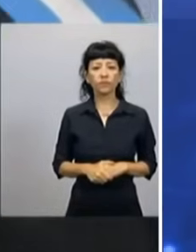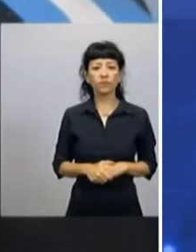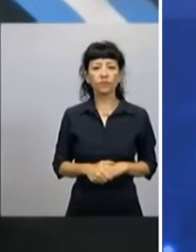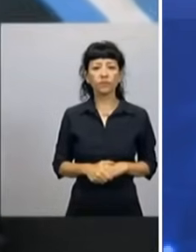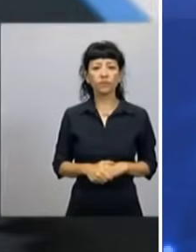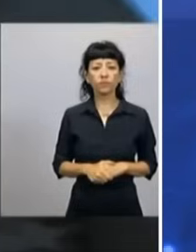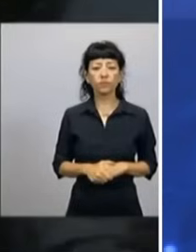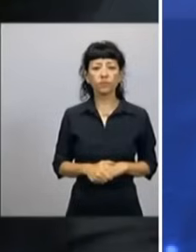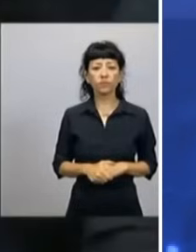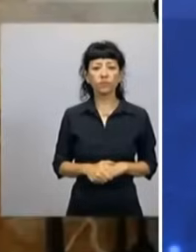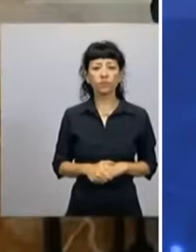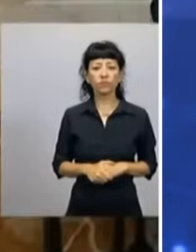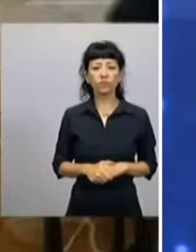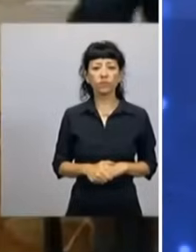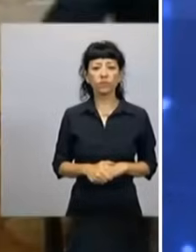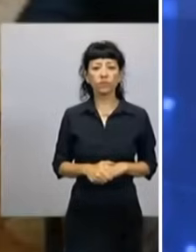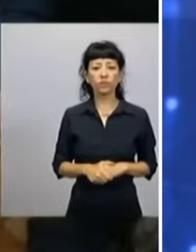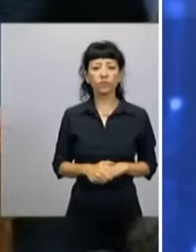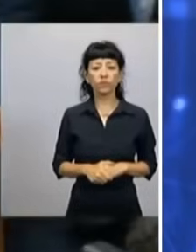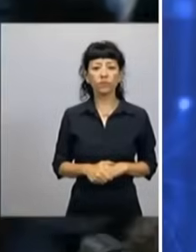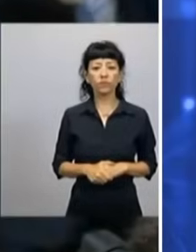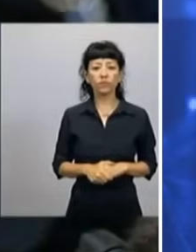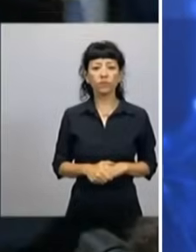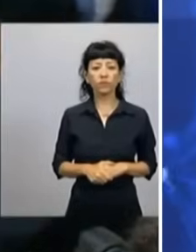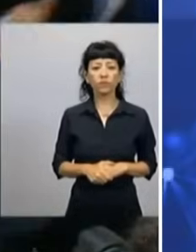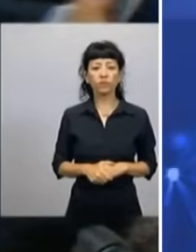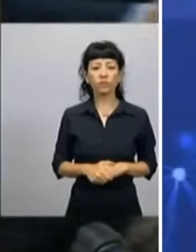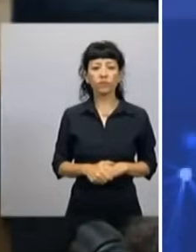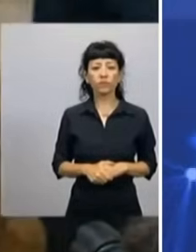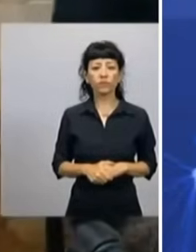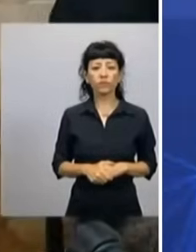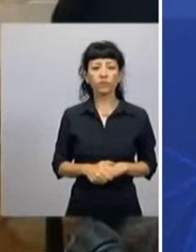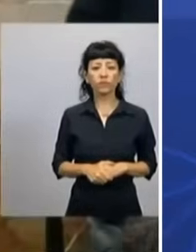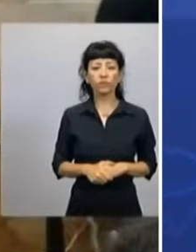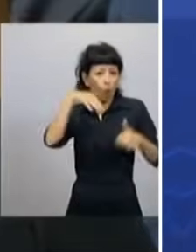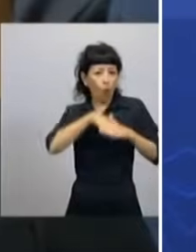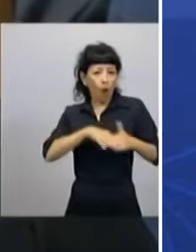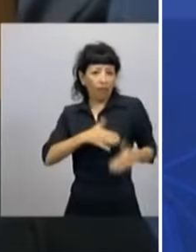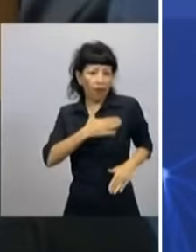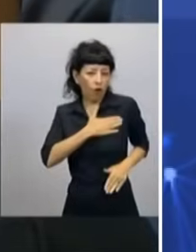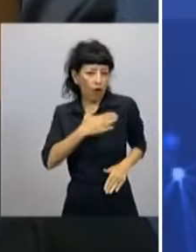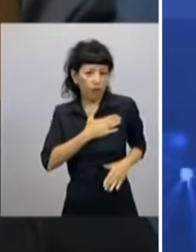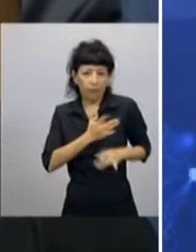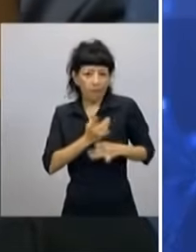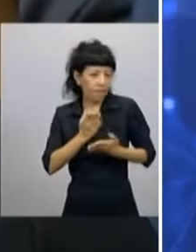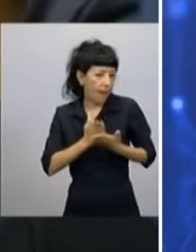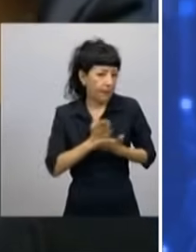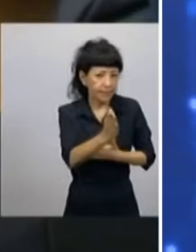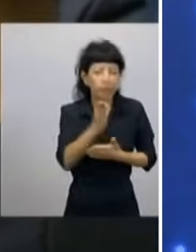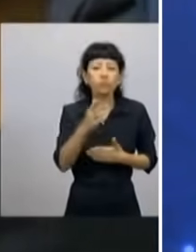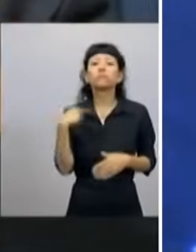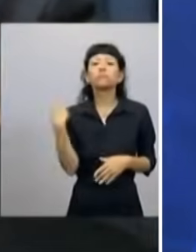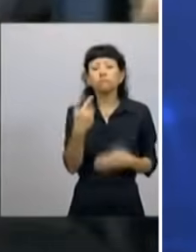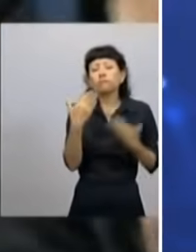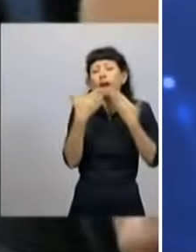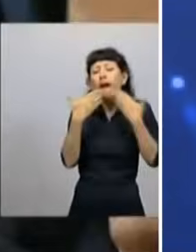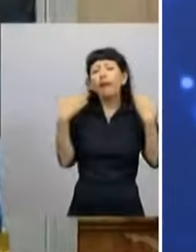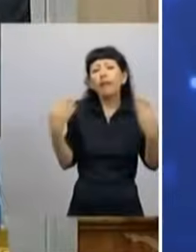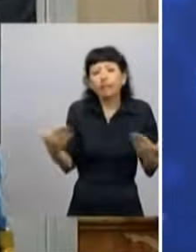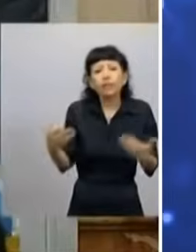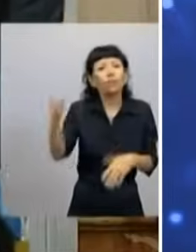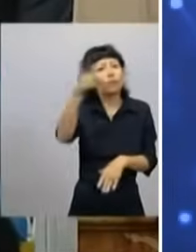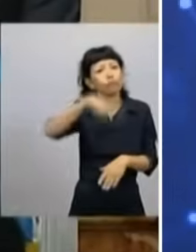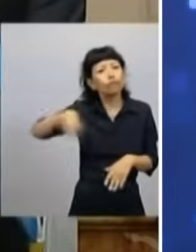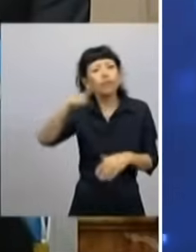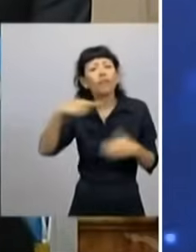de mayoría? ¿Cómo va a ser capaz de negociar ahí? ¿Qué va a dar a cambio? Y hay otra cosa que es, finalmente,